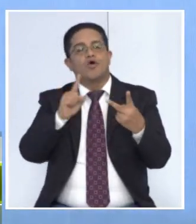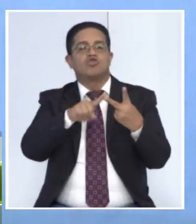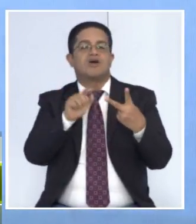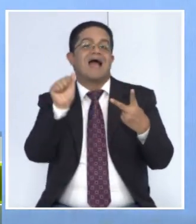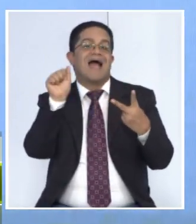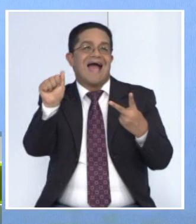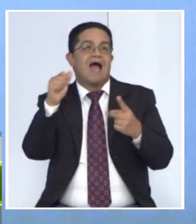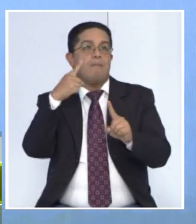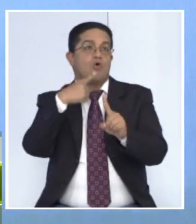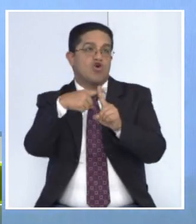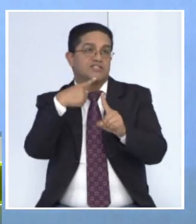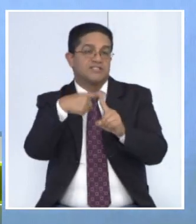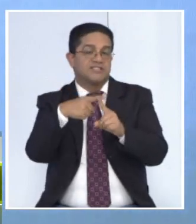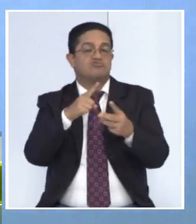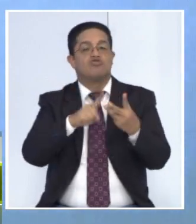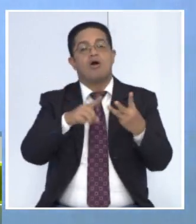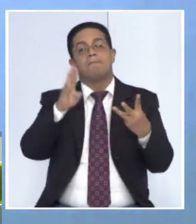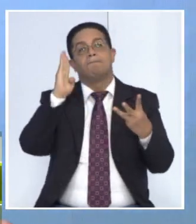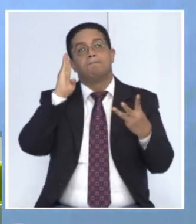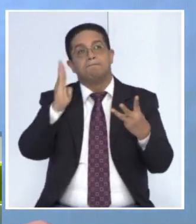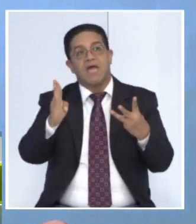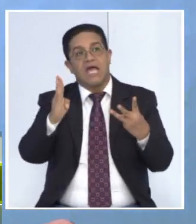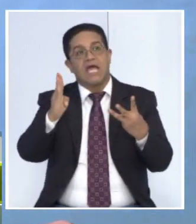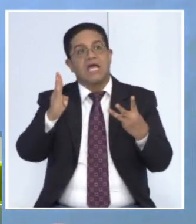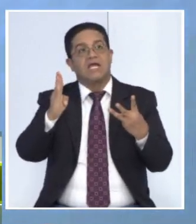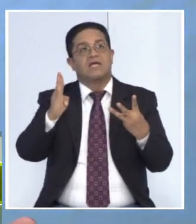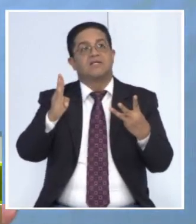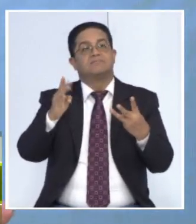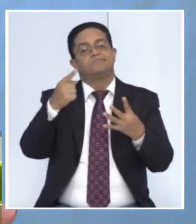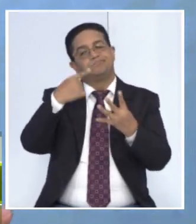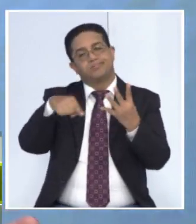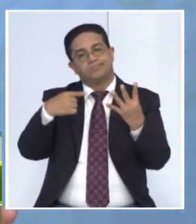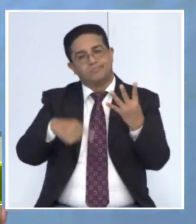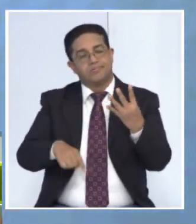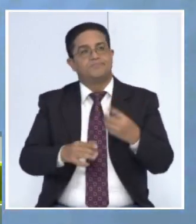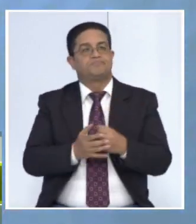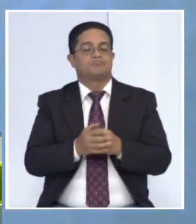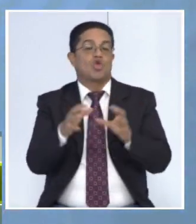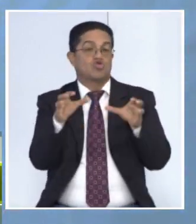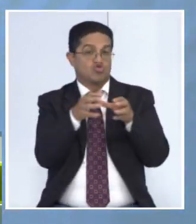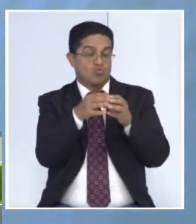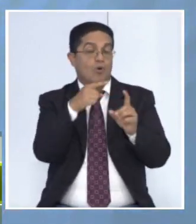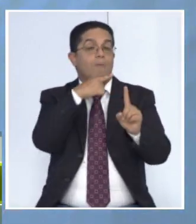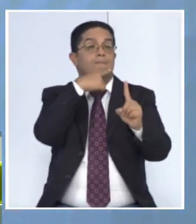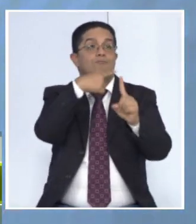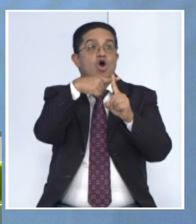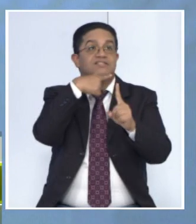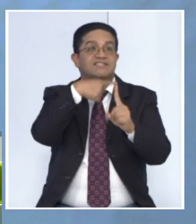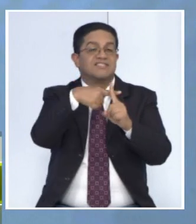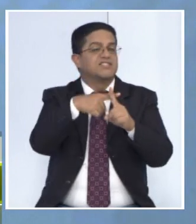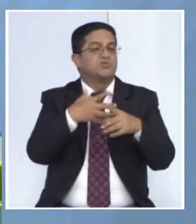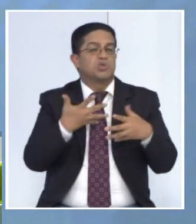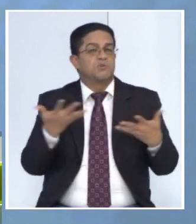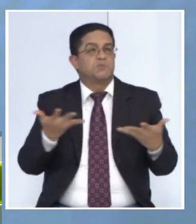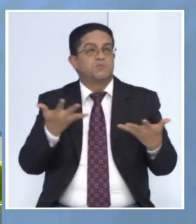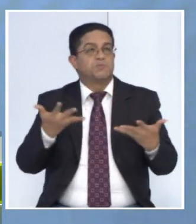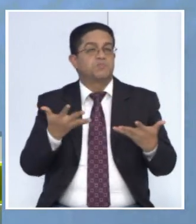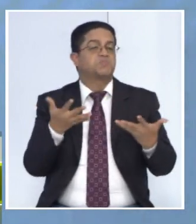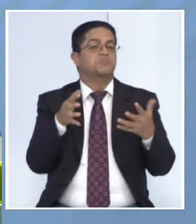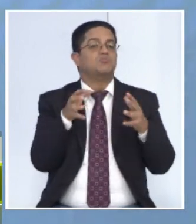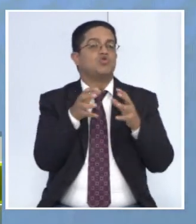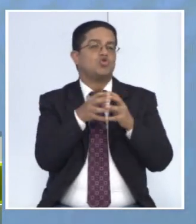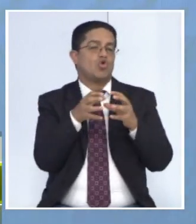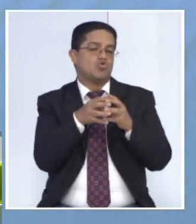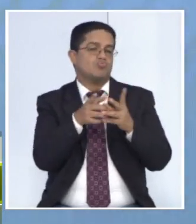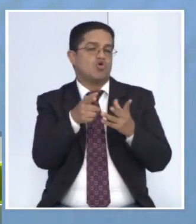A, el B y el AB. Los grupos positivos son los grupos pues,